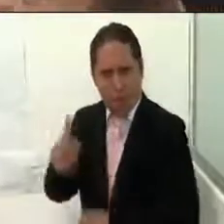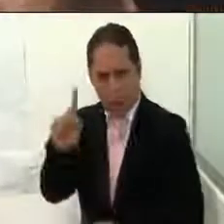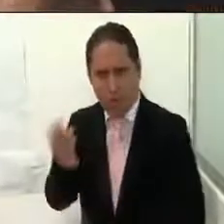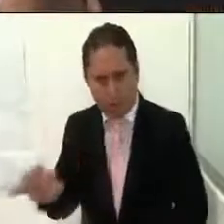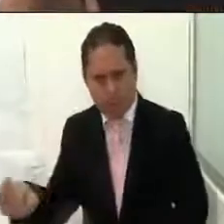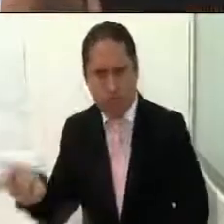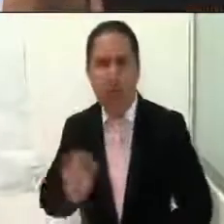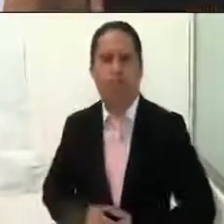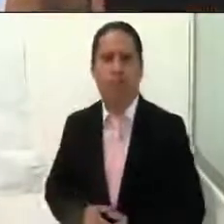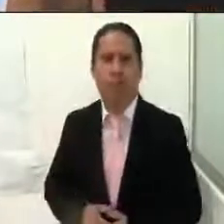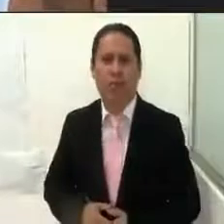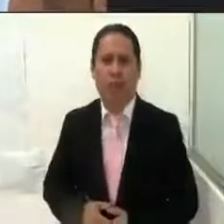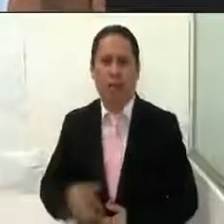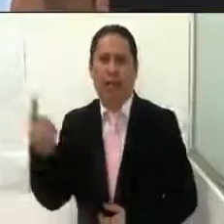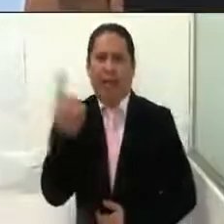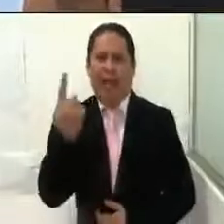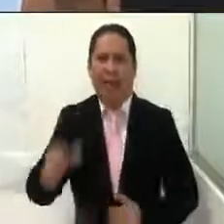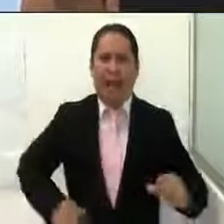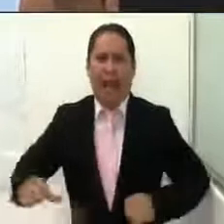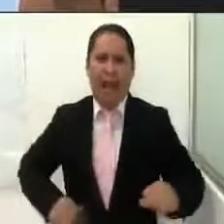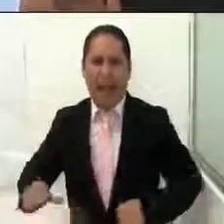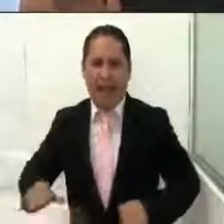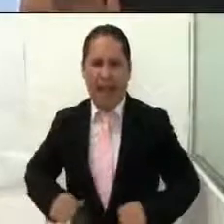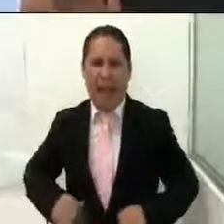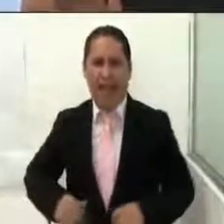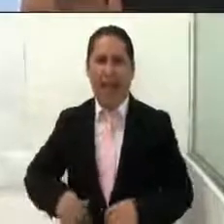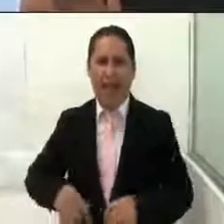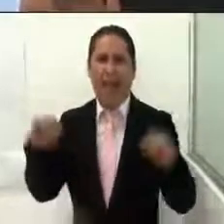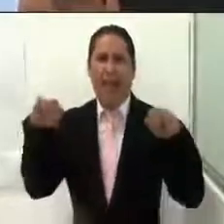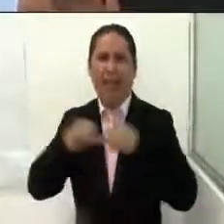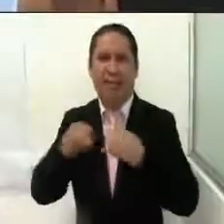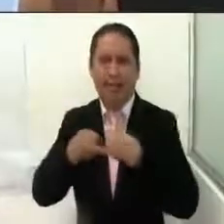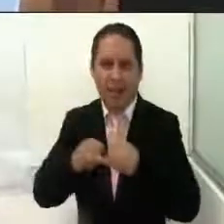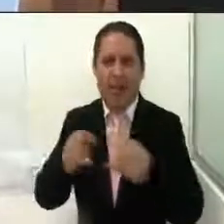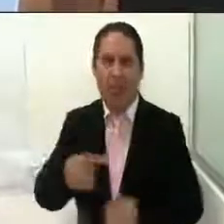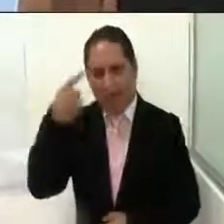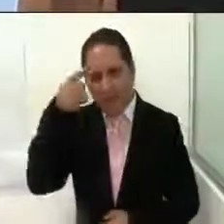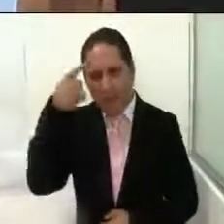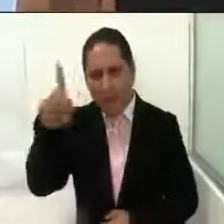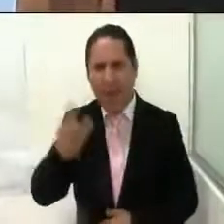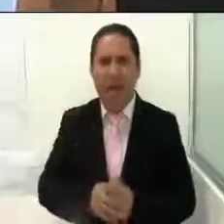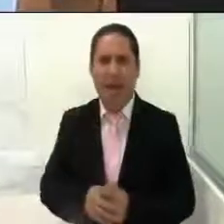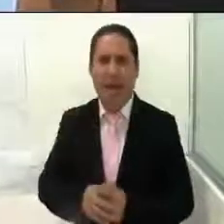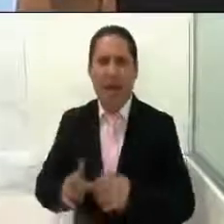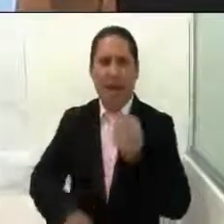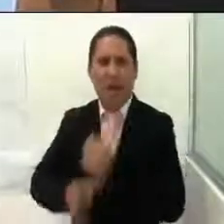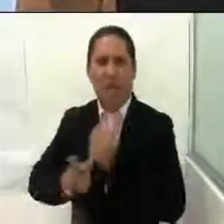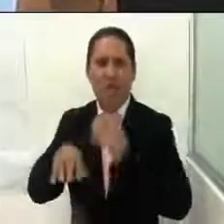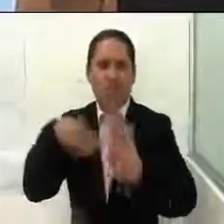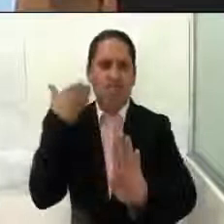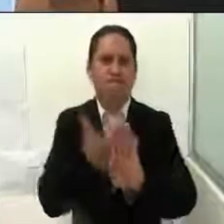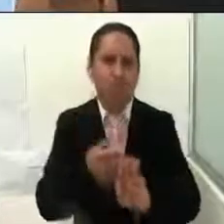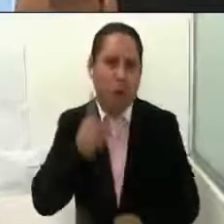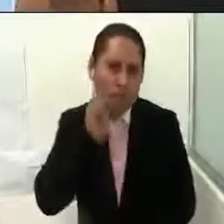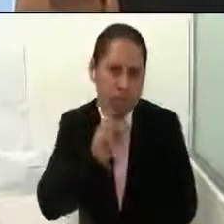qué acciones ha llevado a cabo la dependencia que usted representa en relación a la declaratoria de la alerta de violencia de género contra las mujeres